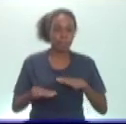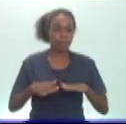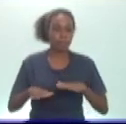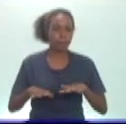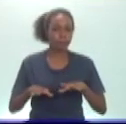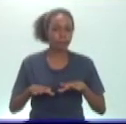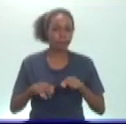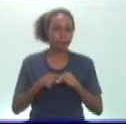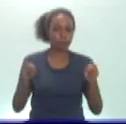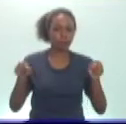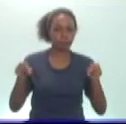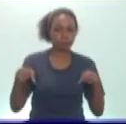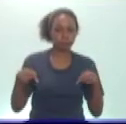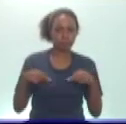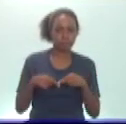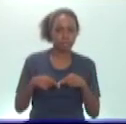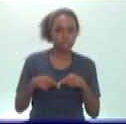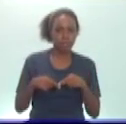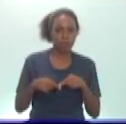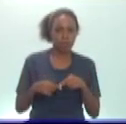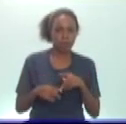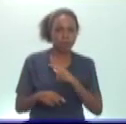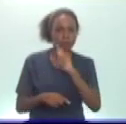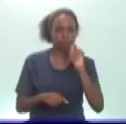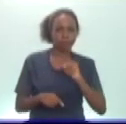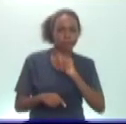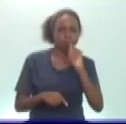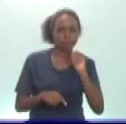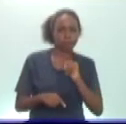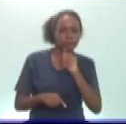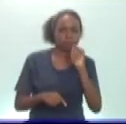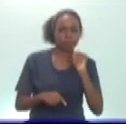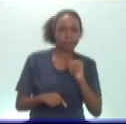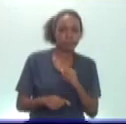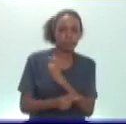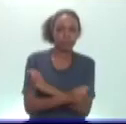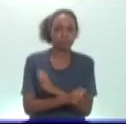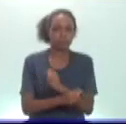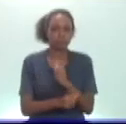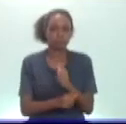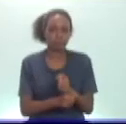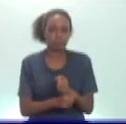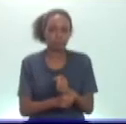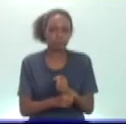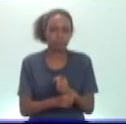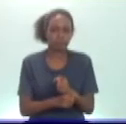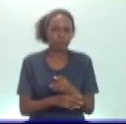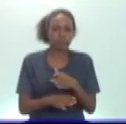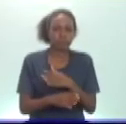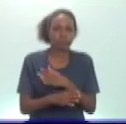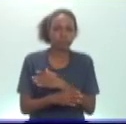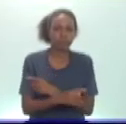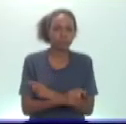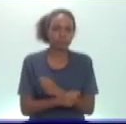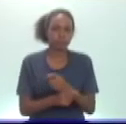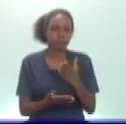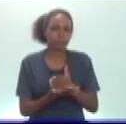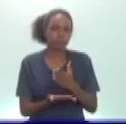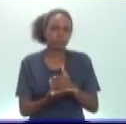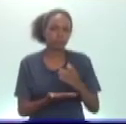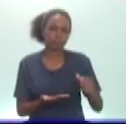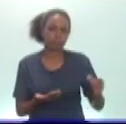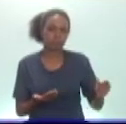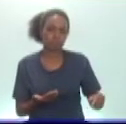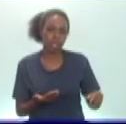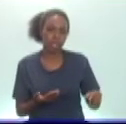aula, nosotros socializamos con nuestros compañeros, con el maestro, con la maestra, la manera correcta de operar, la manera correcta de